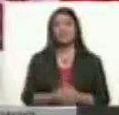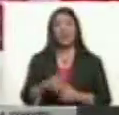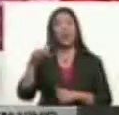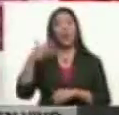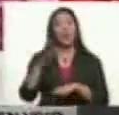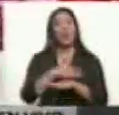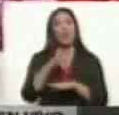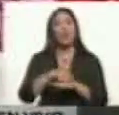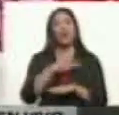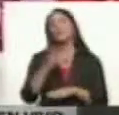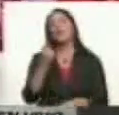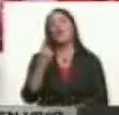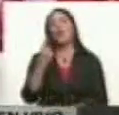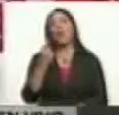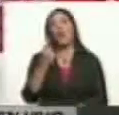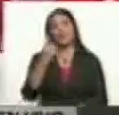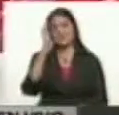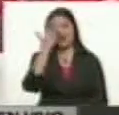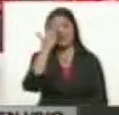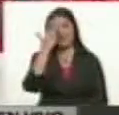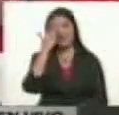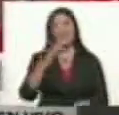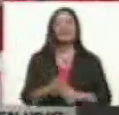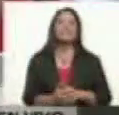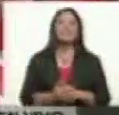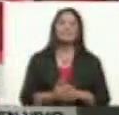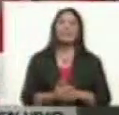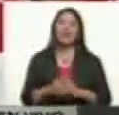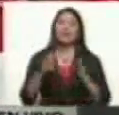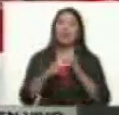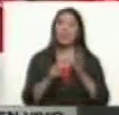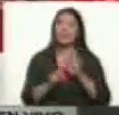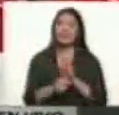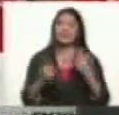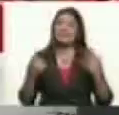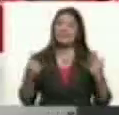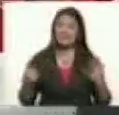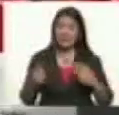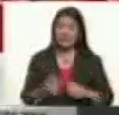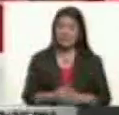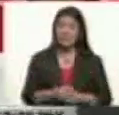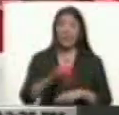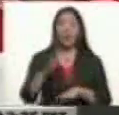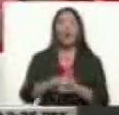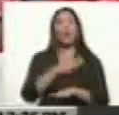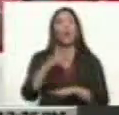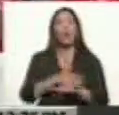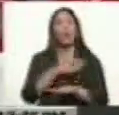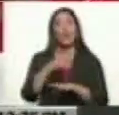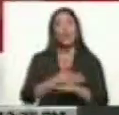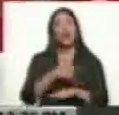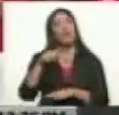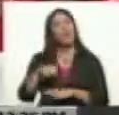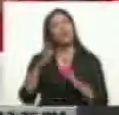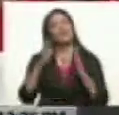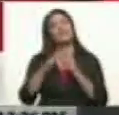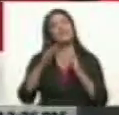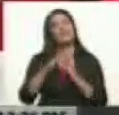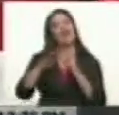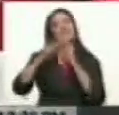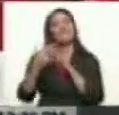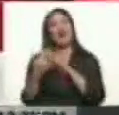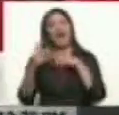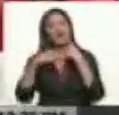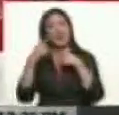Jueves 11 de febrero del año 2016, jueves de vivienda, barrio nuevo, barrio